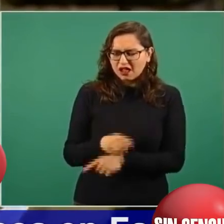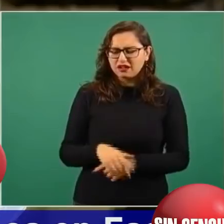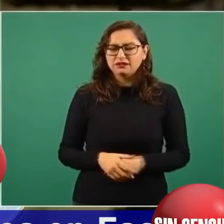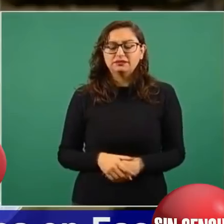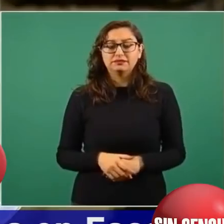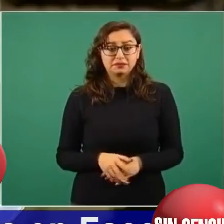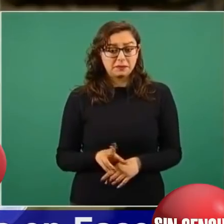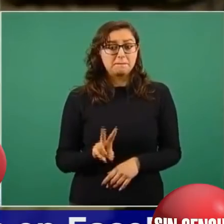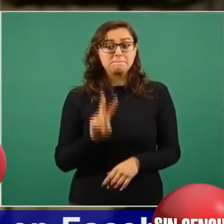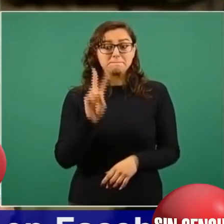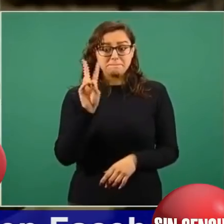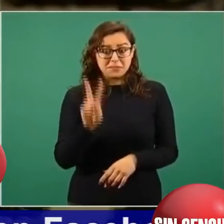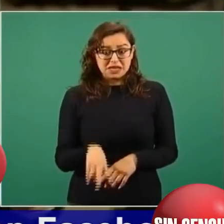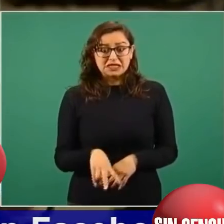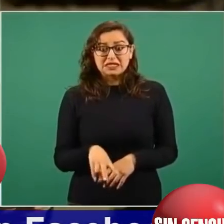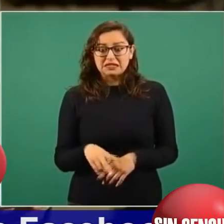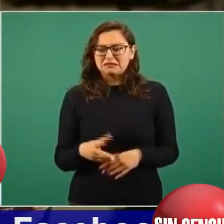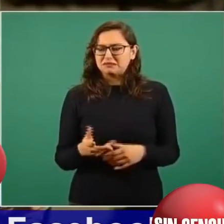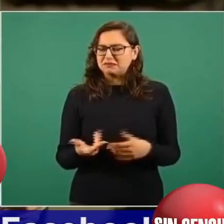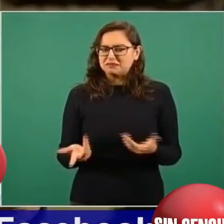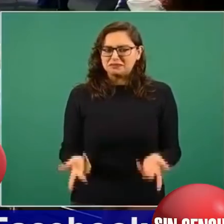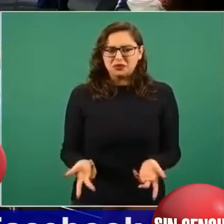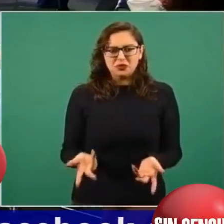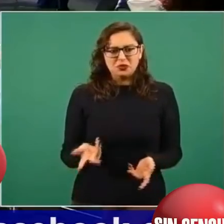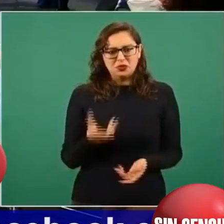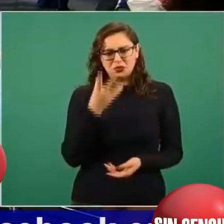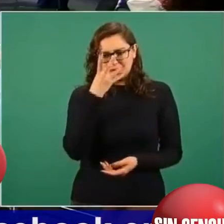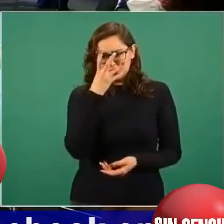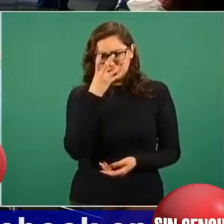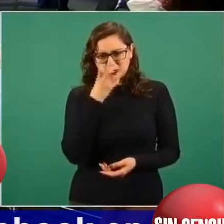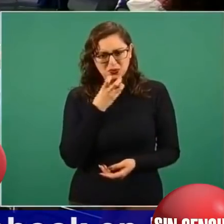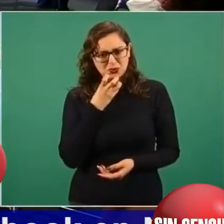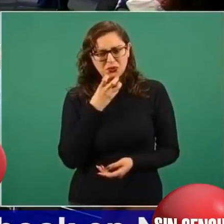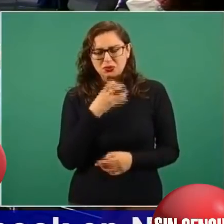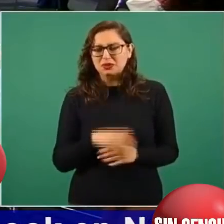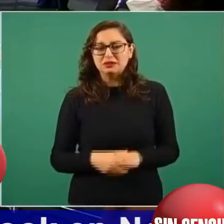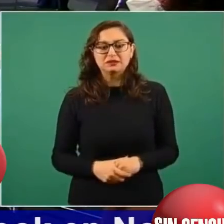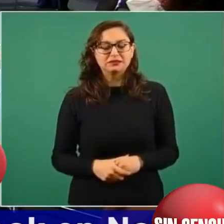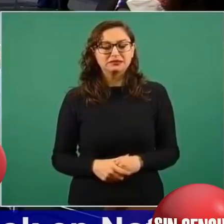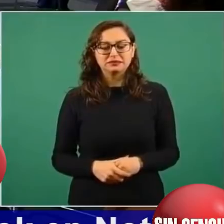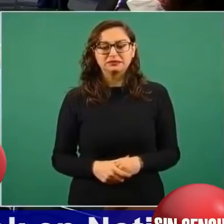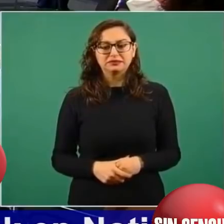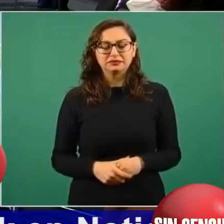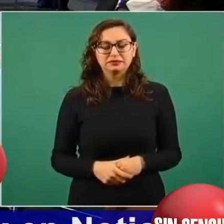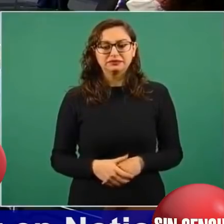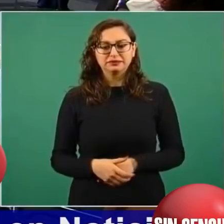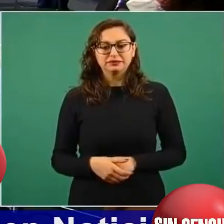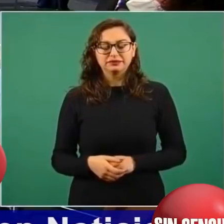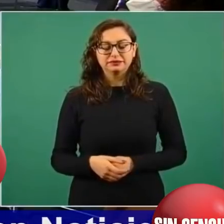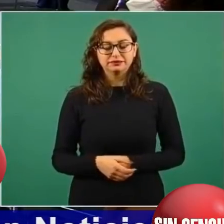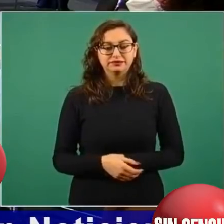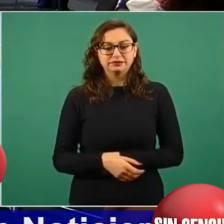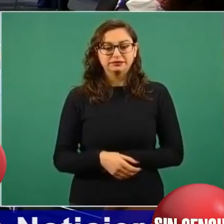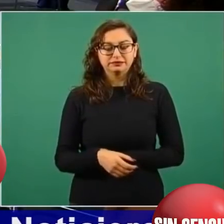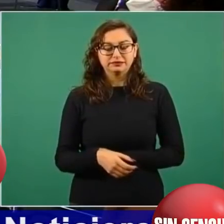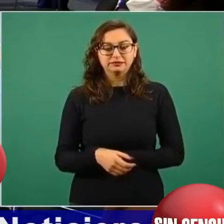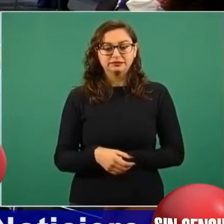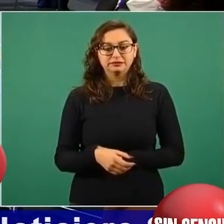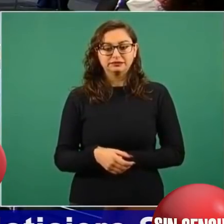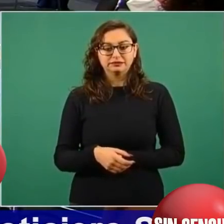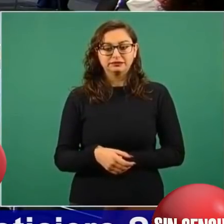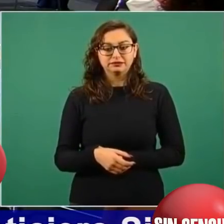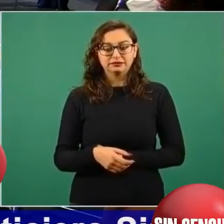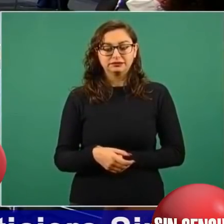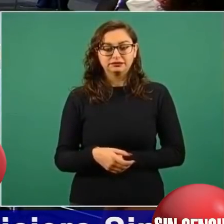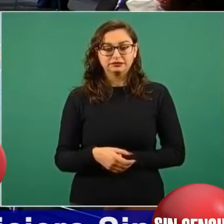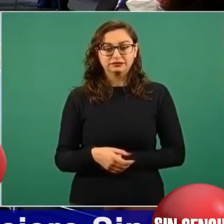Es triste ver que todavía hasta el día de hoy se haya creado una figura en este sexenio, pero